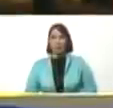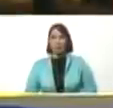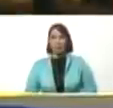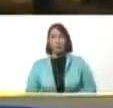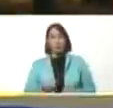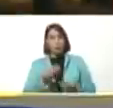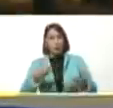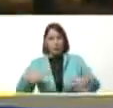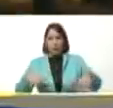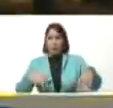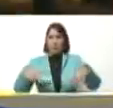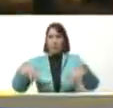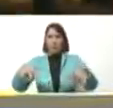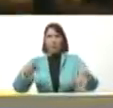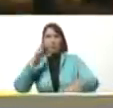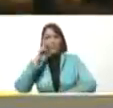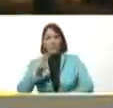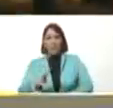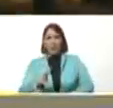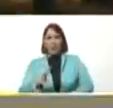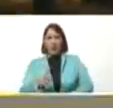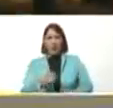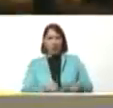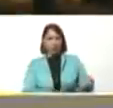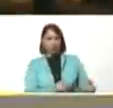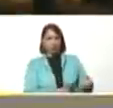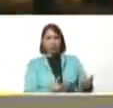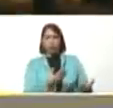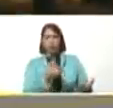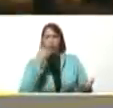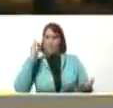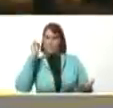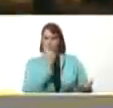usted pasa y ve algo un poco de monte, mándelo a cortar.